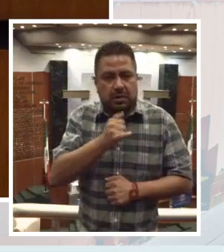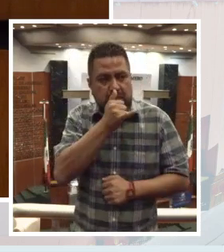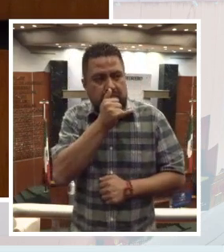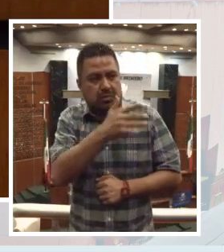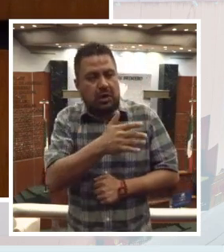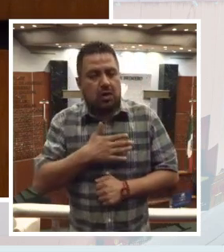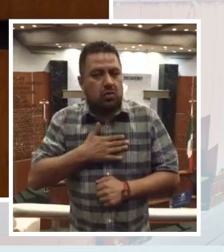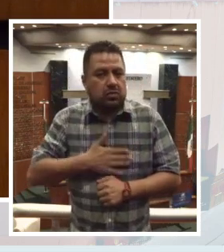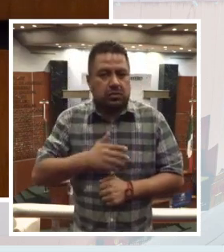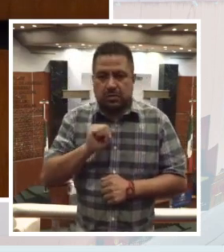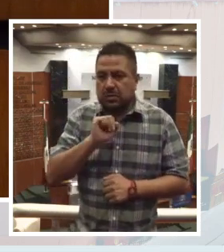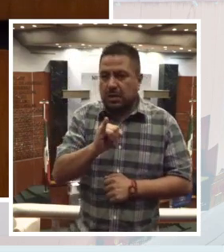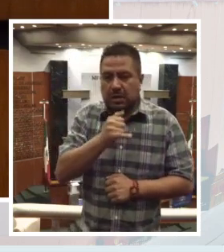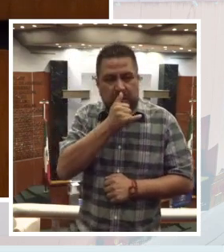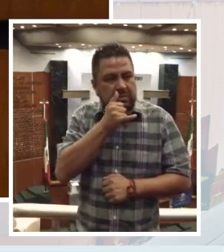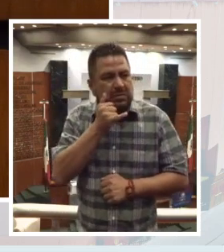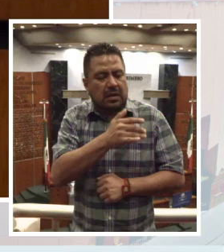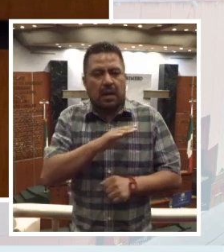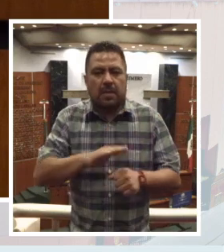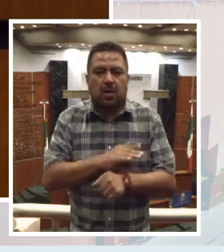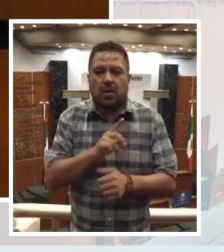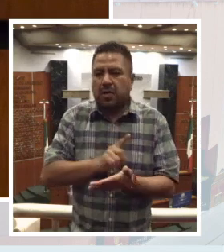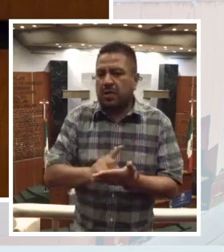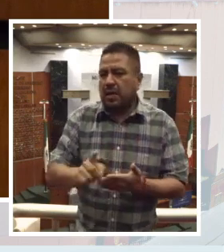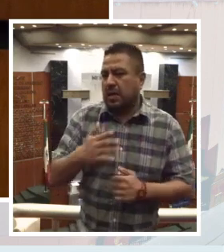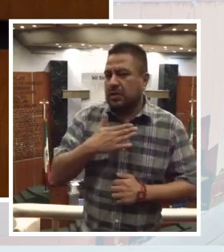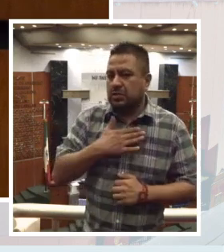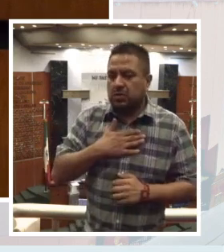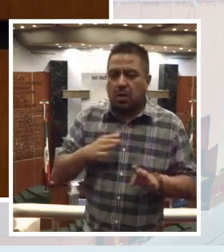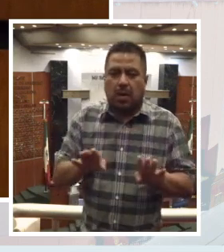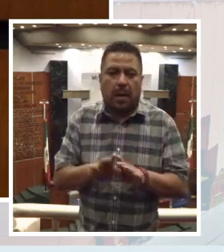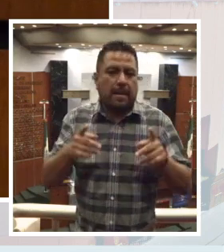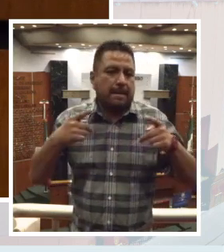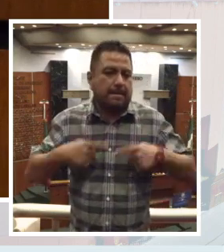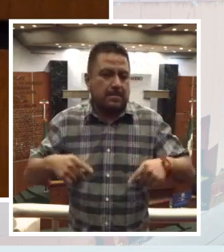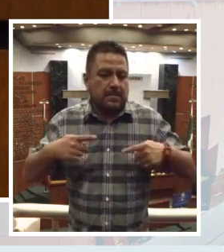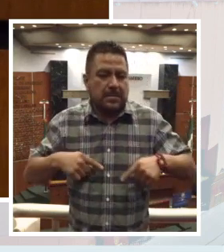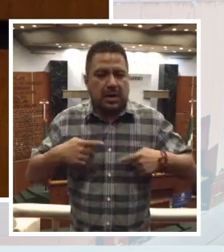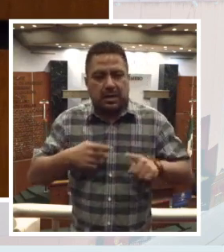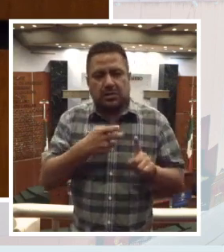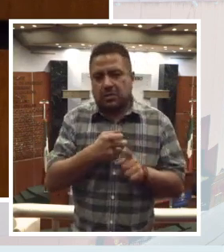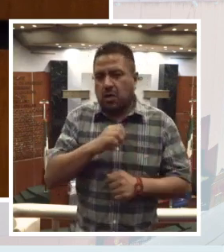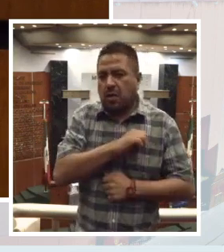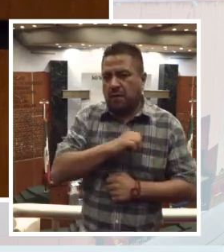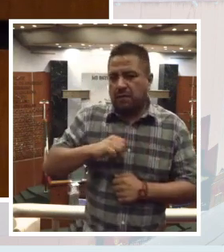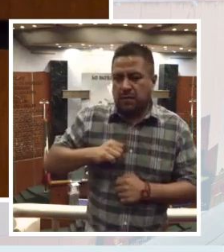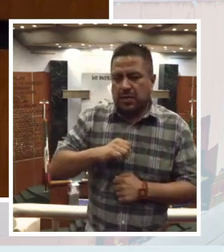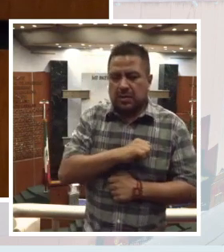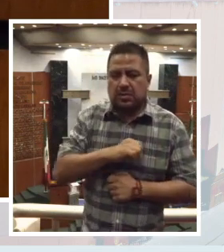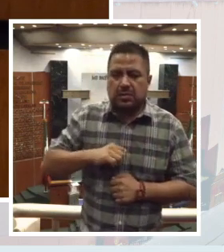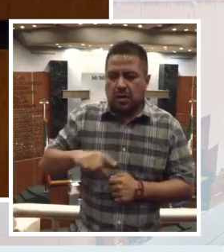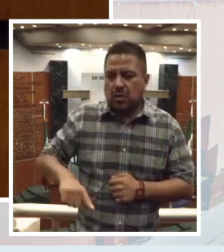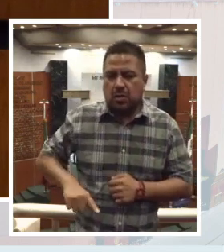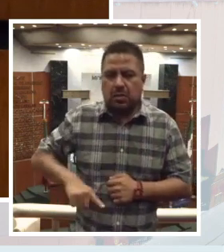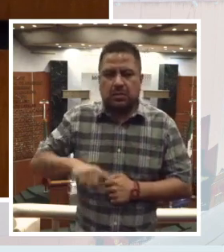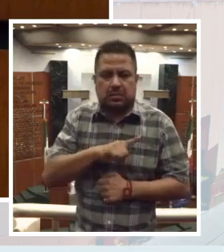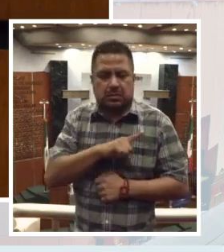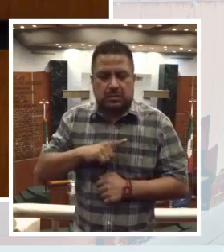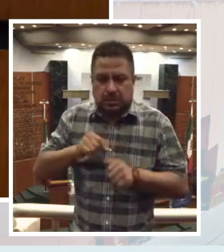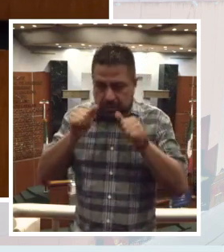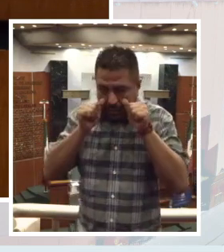Justicia La reclamamos porque es nuestro derecho como ciudadanos y es una obligación del estado